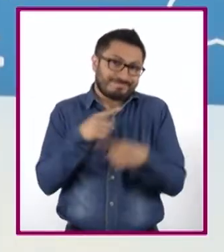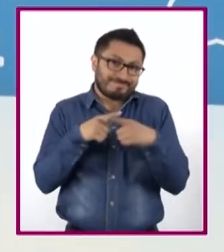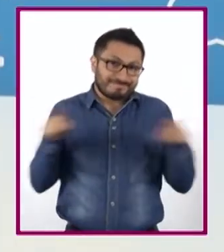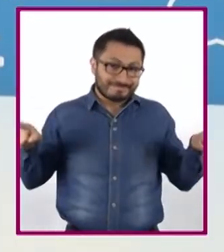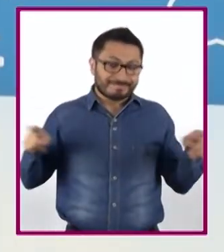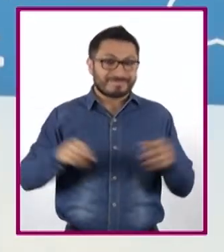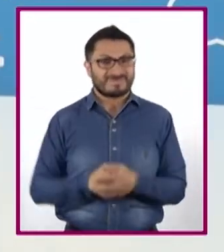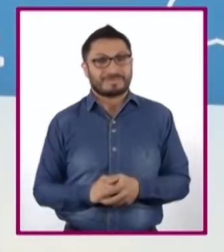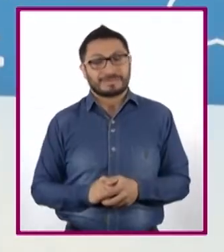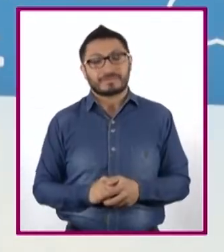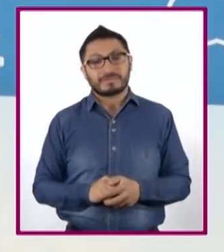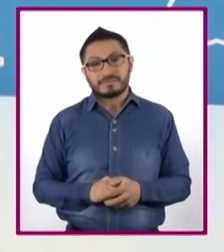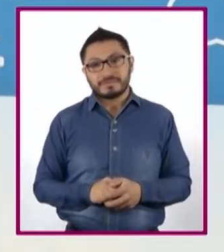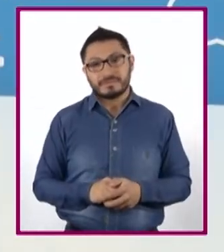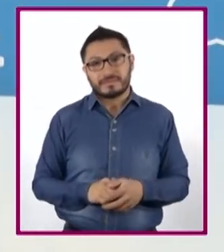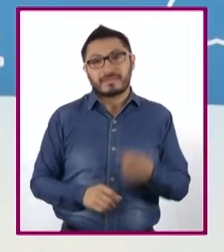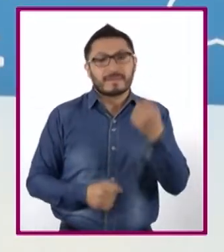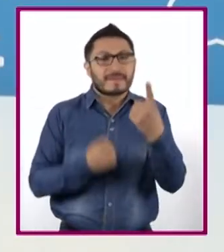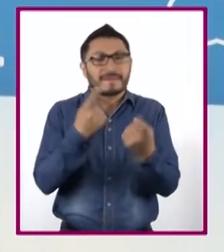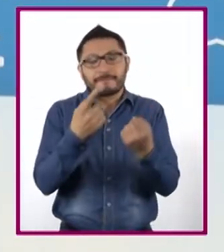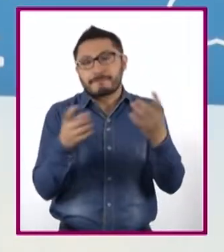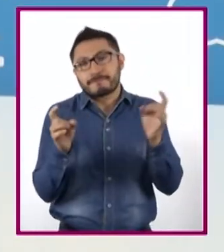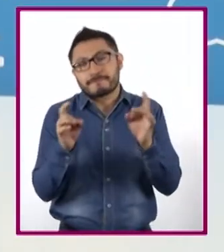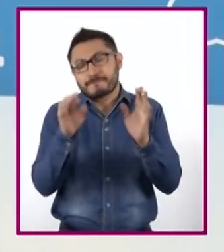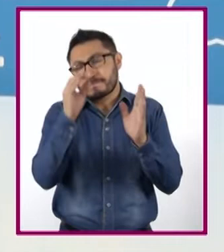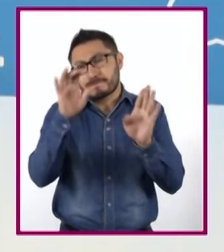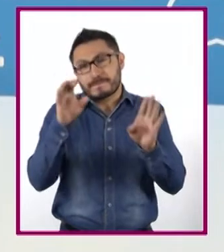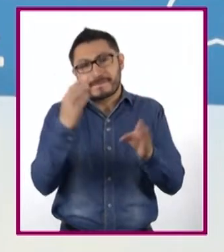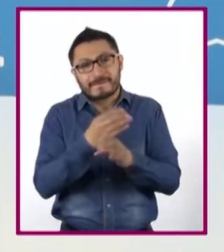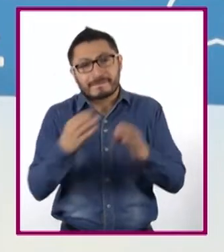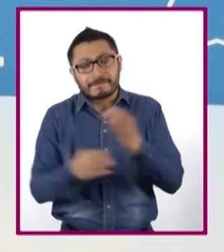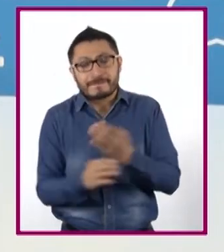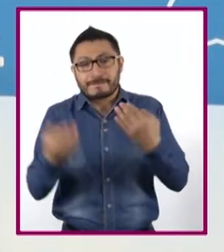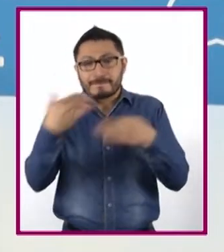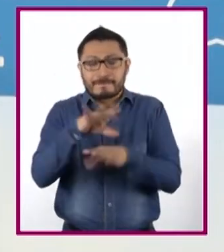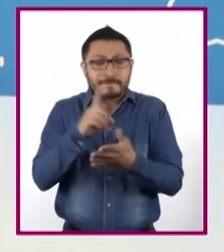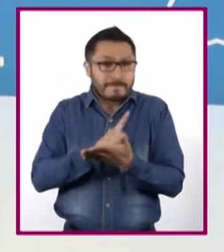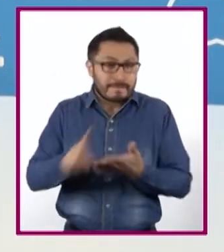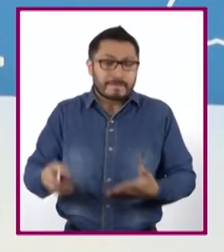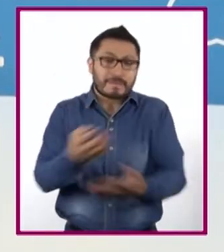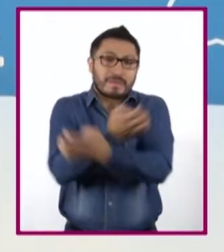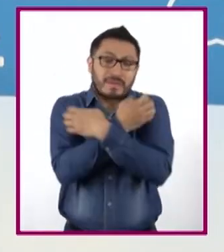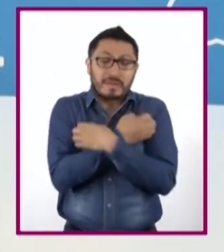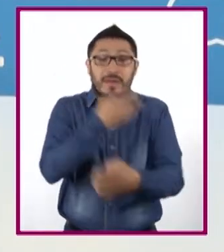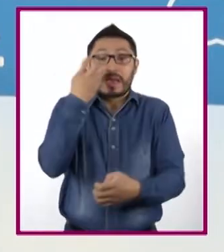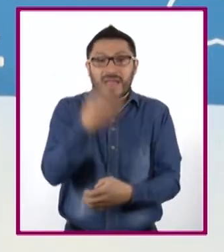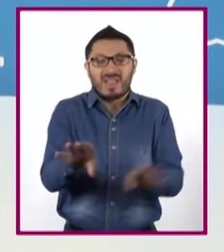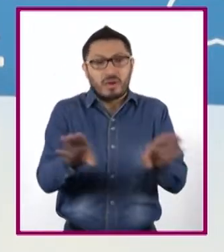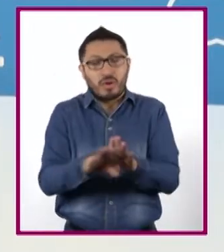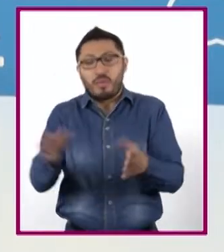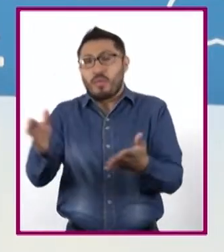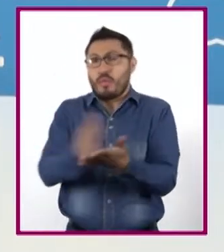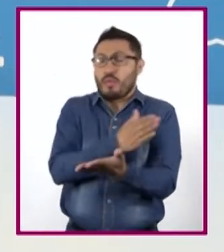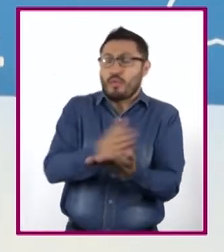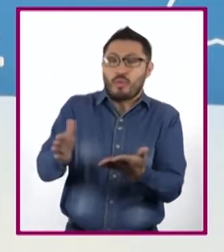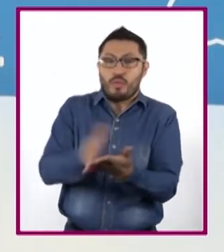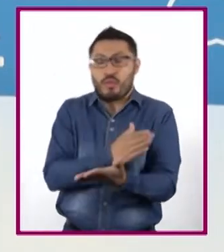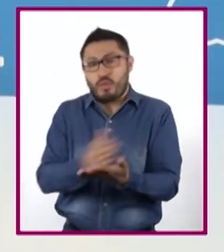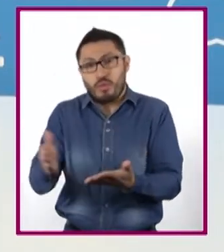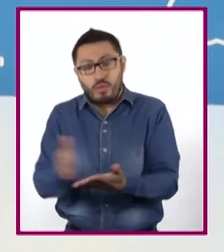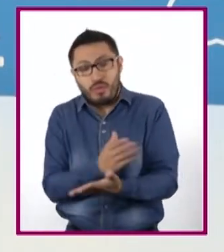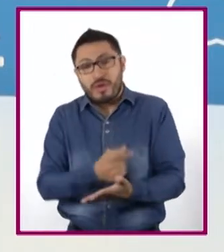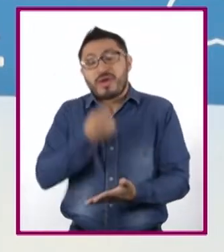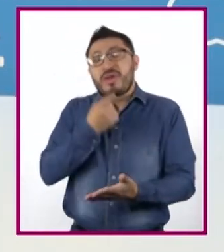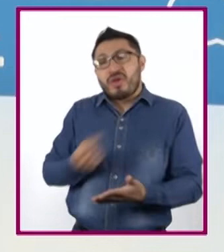Una parte de estos cambios tienen que ver con el derecho a la educación, pues esto, al final, separó a muchas niñas y niños de las